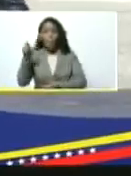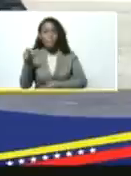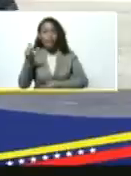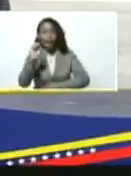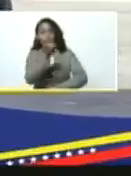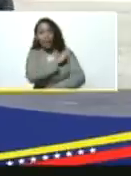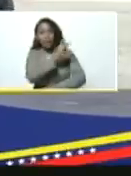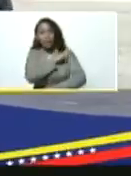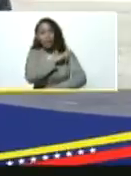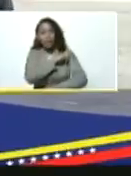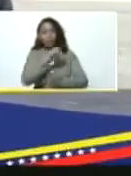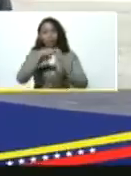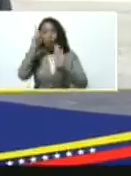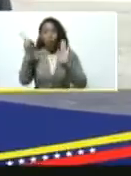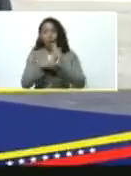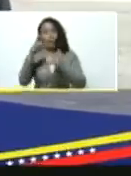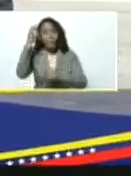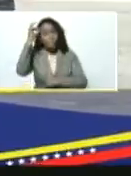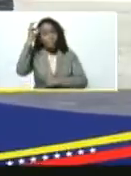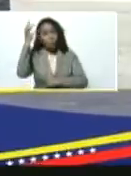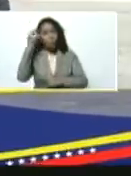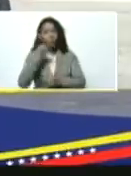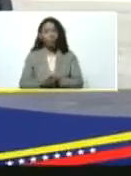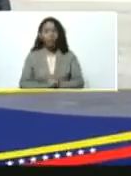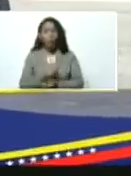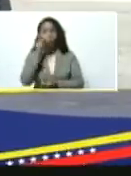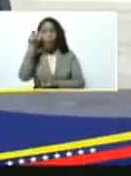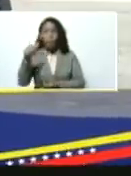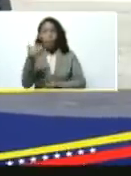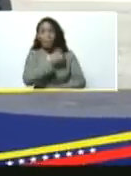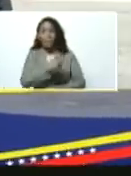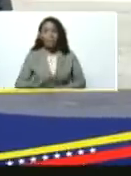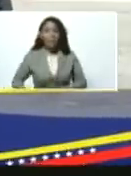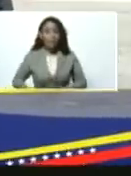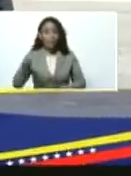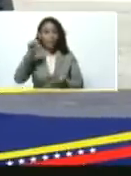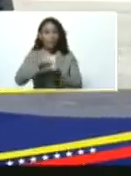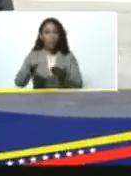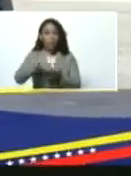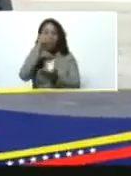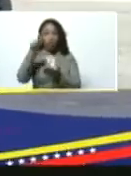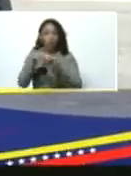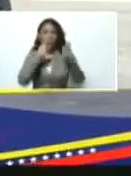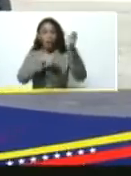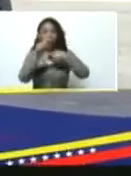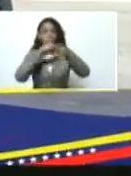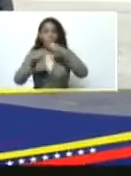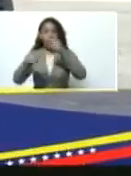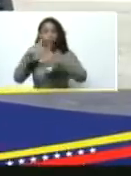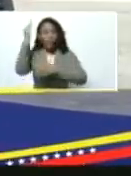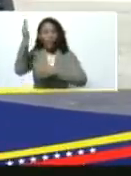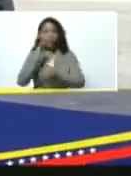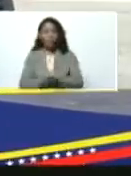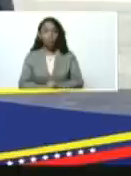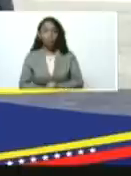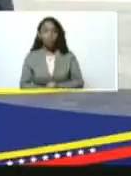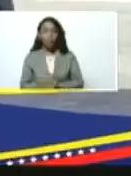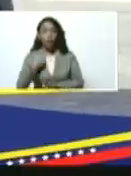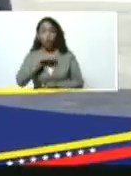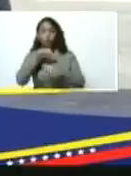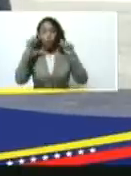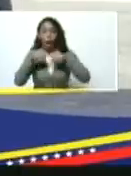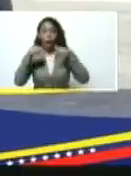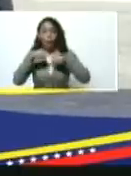general del puerto de Puerto Cabello, Daves Rodríguez, y el presidente del Centro Nacional de Comercio Exterior. Nos encontramos